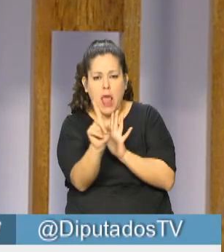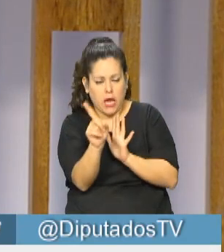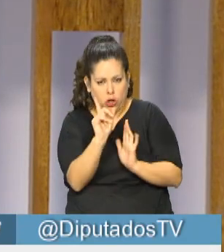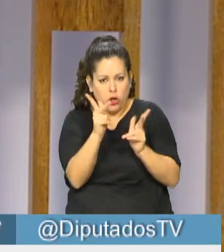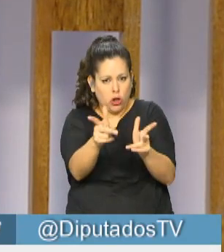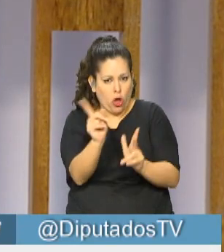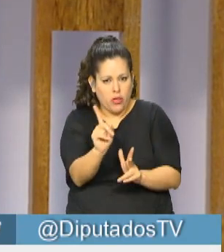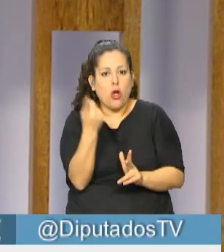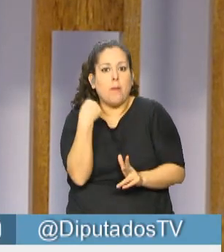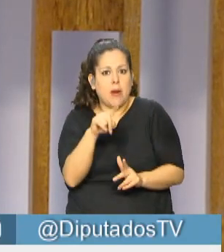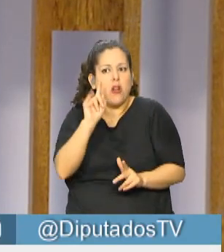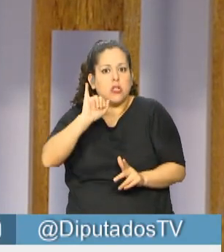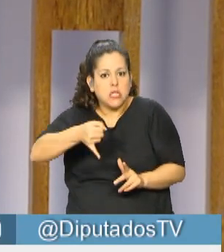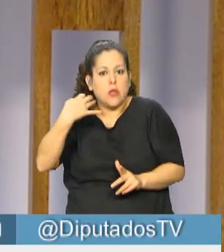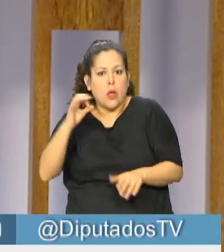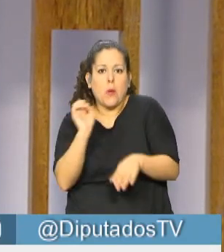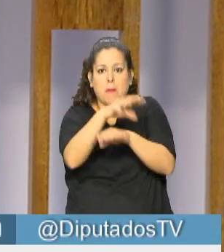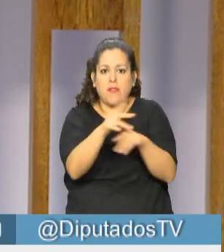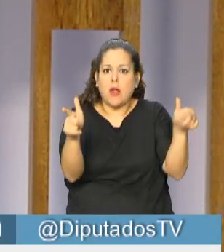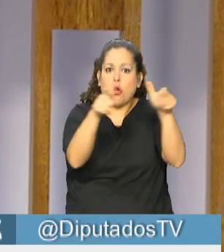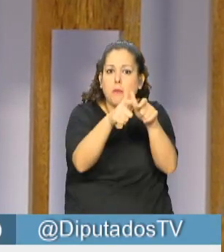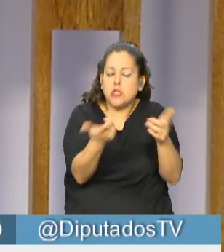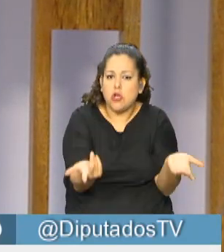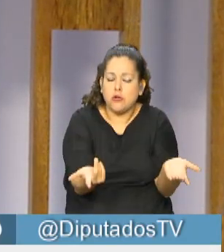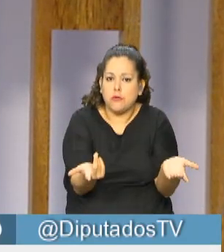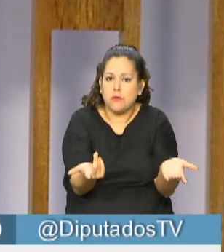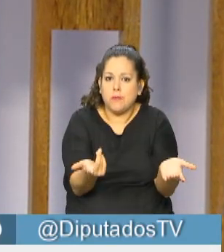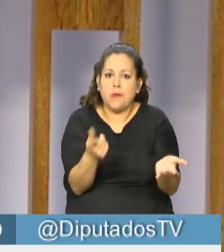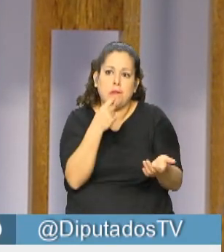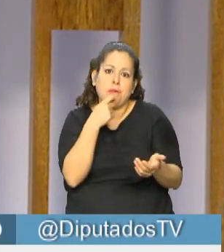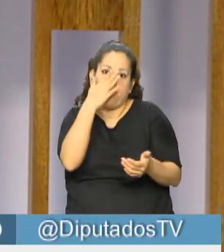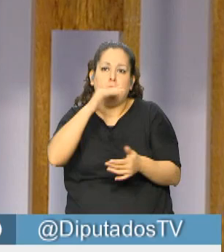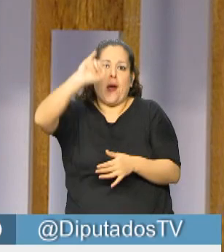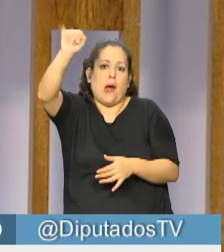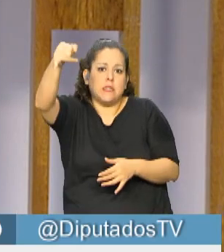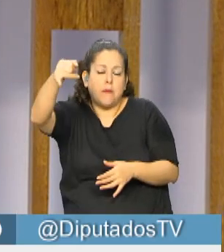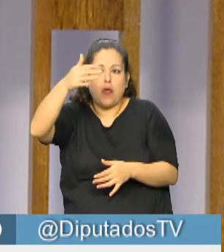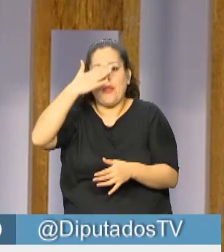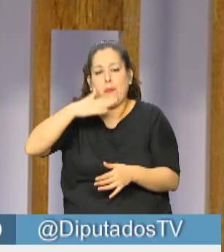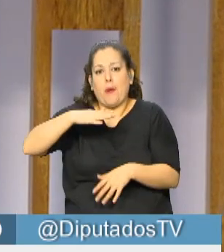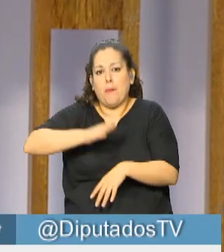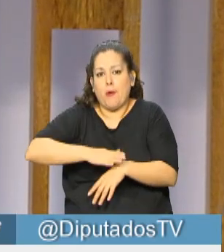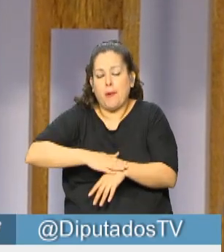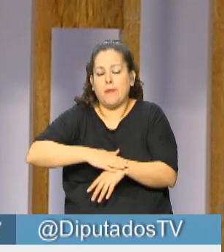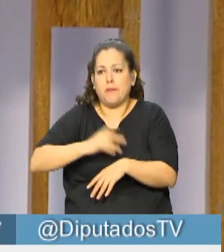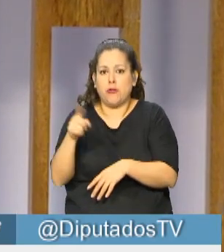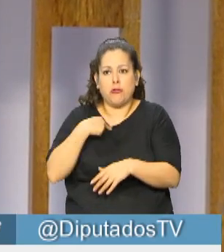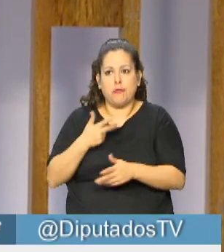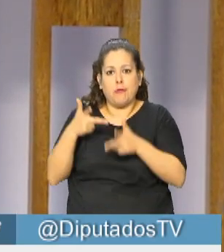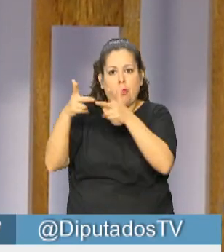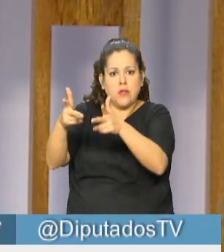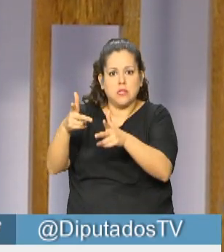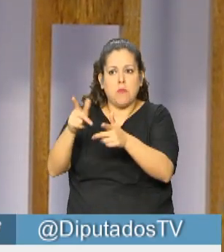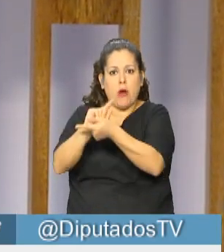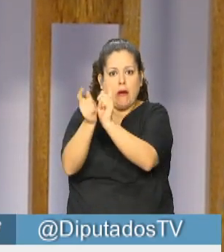la bicameral para las condicionalidades, porque si uno firma un cheque en blanco y después, llegado el momento, presentamos un reperfilamiento